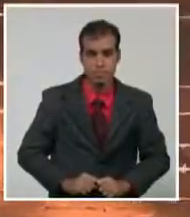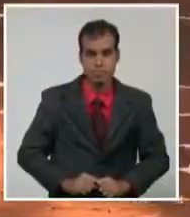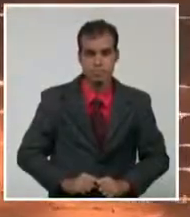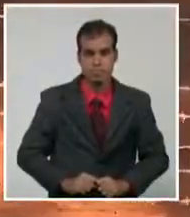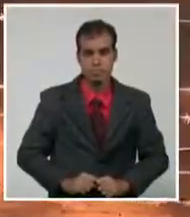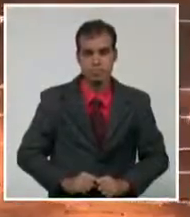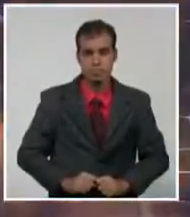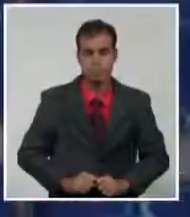cubana